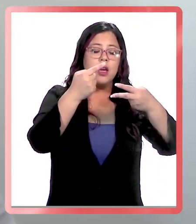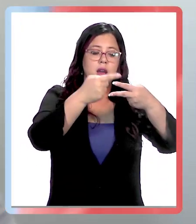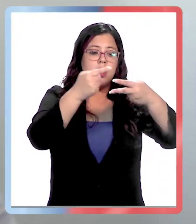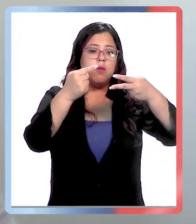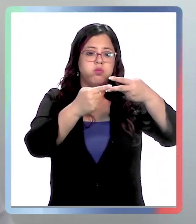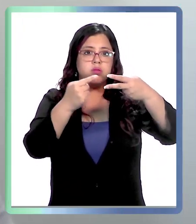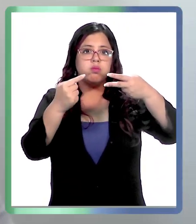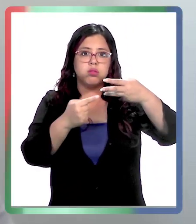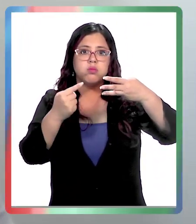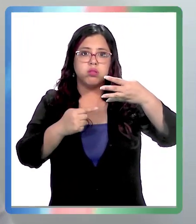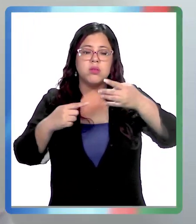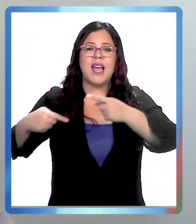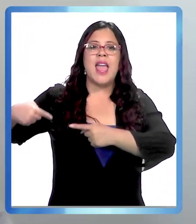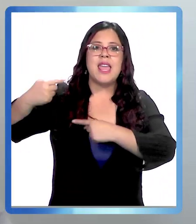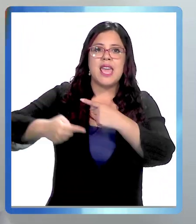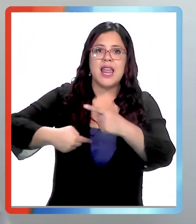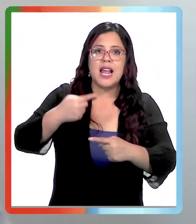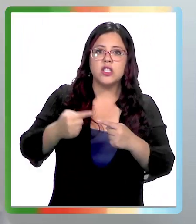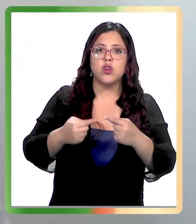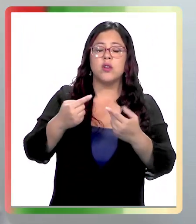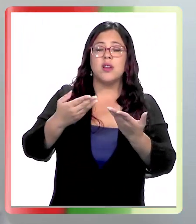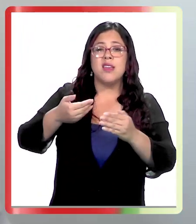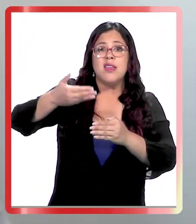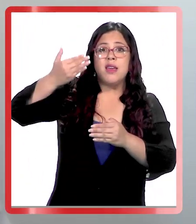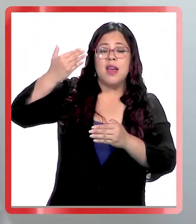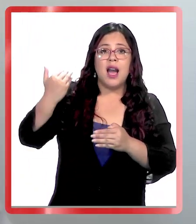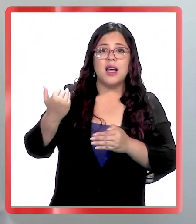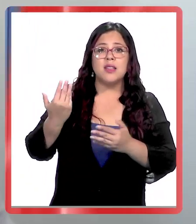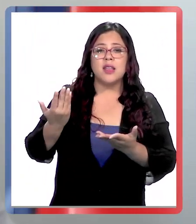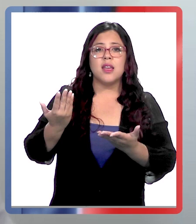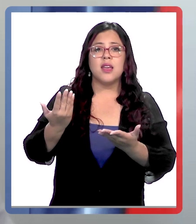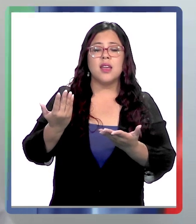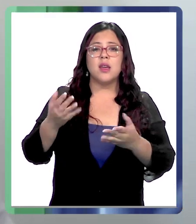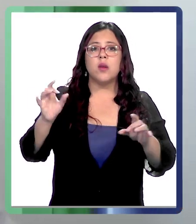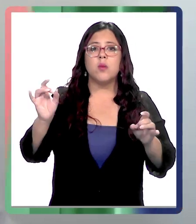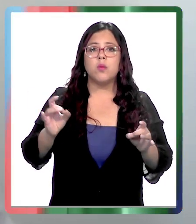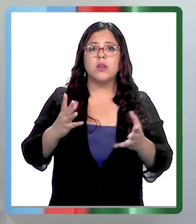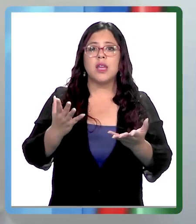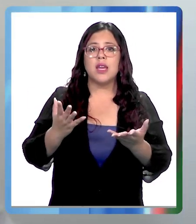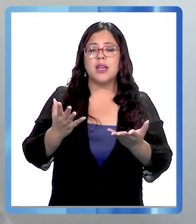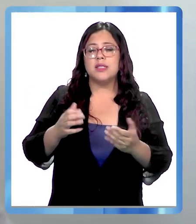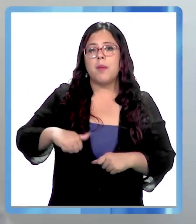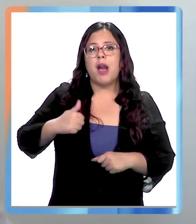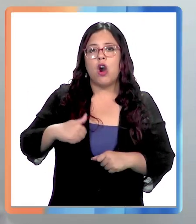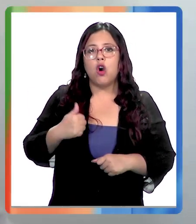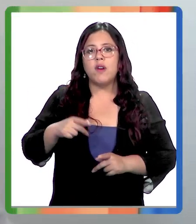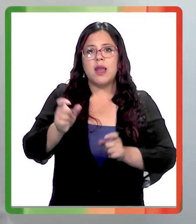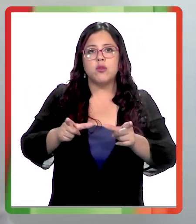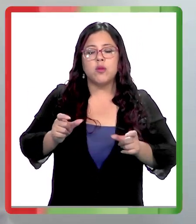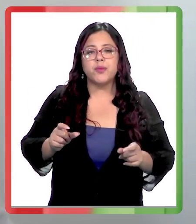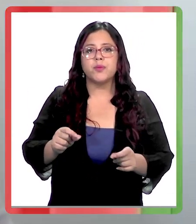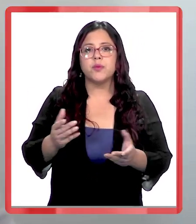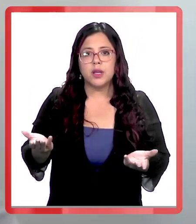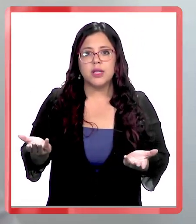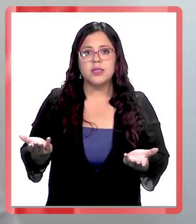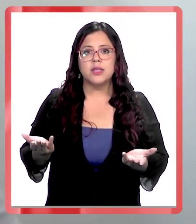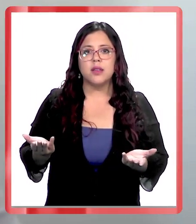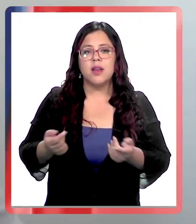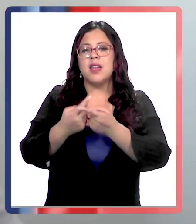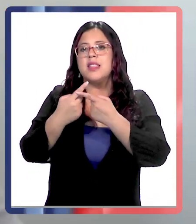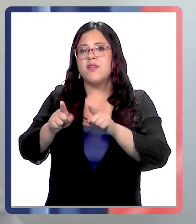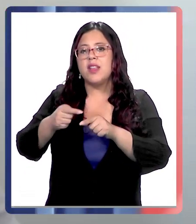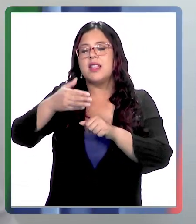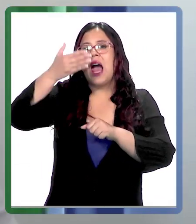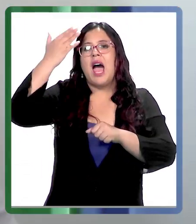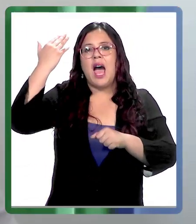porque para señalar un cáncer como hereditario tiene que cumplir algunas características. Primero, no tiene que saltarse ninguna